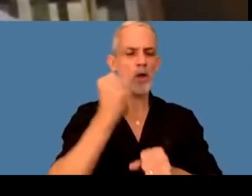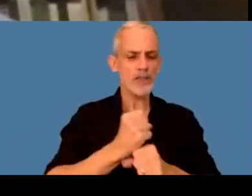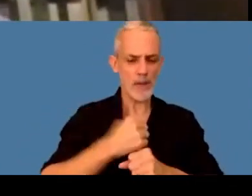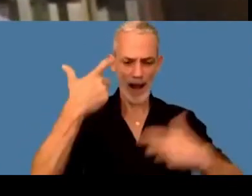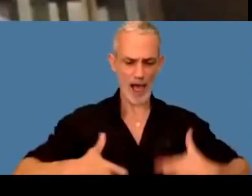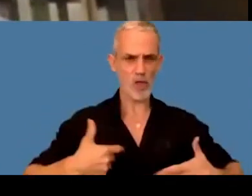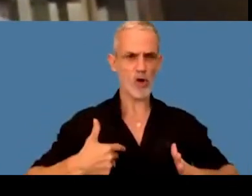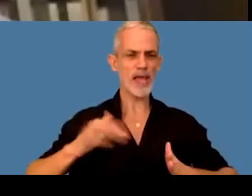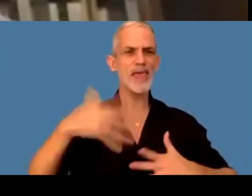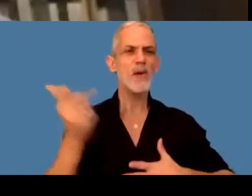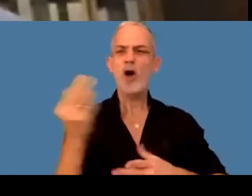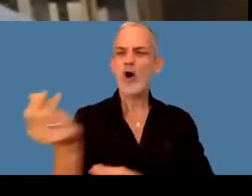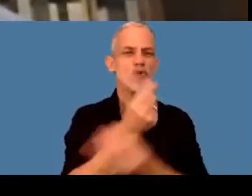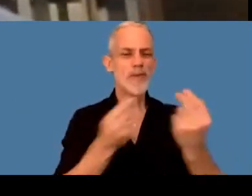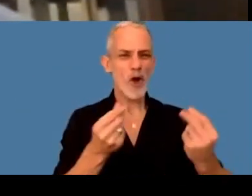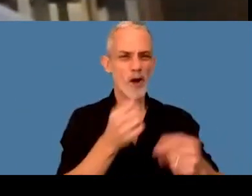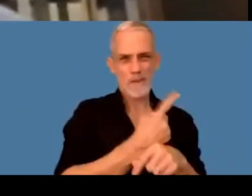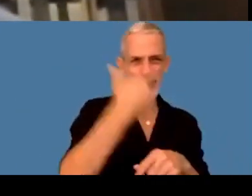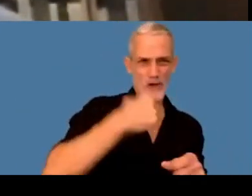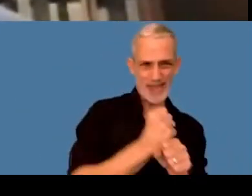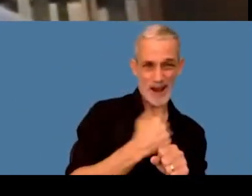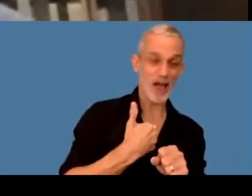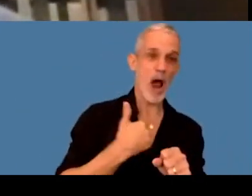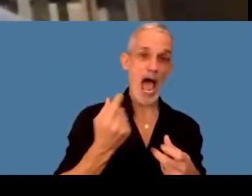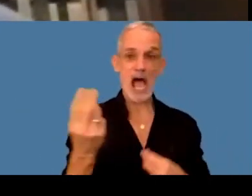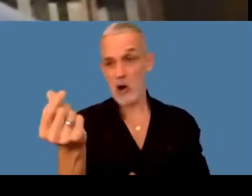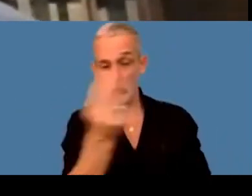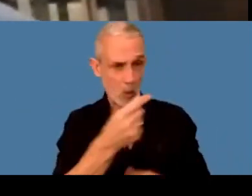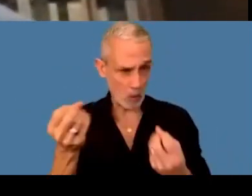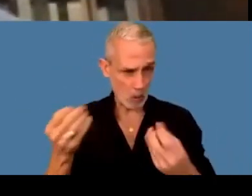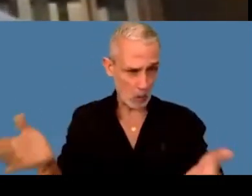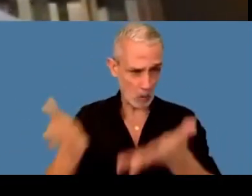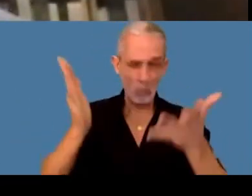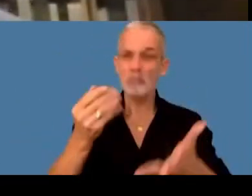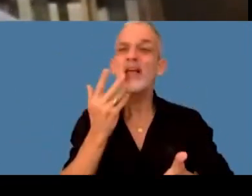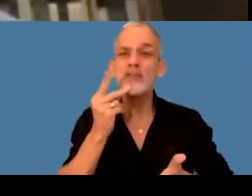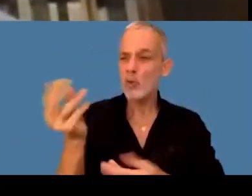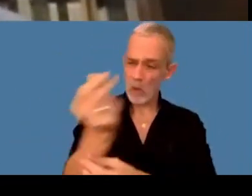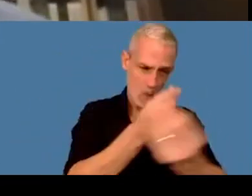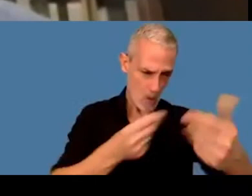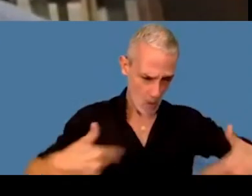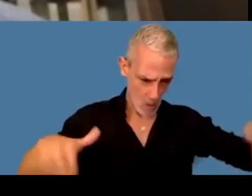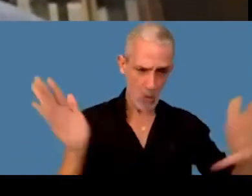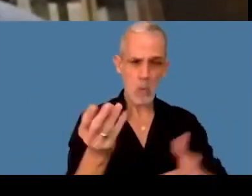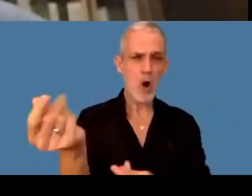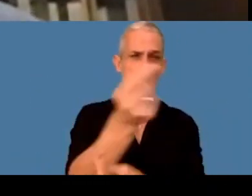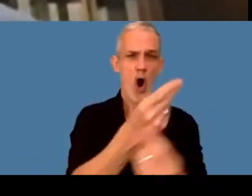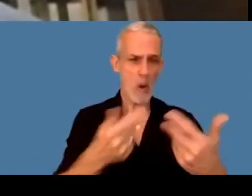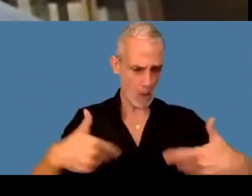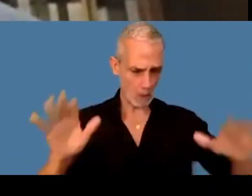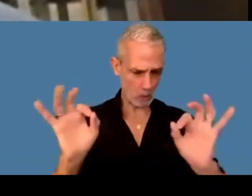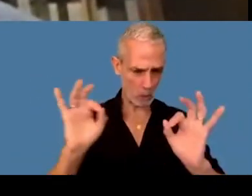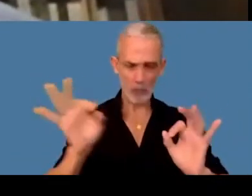luego consumidor. Si se quiere sentir consumidor no es ningún pecado, ni está mal, o consumidora. Yo no le voy a decir